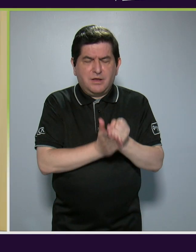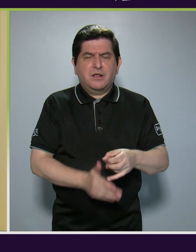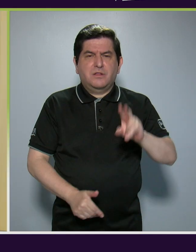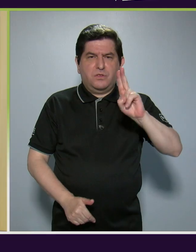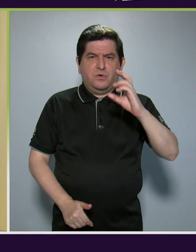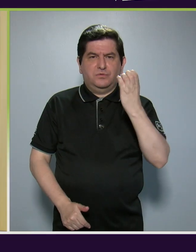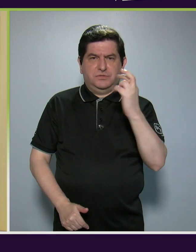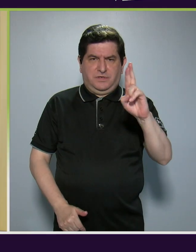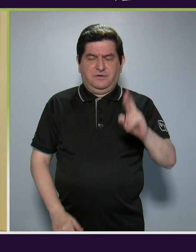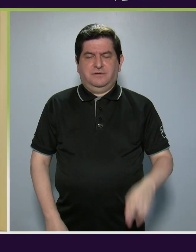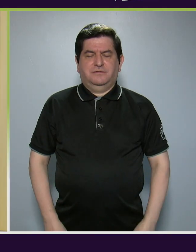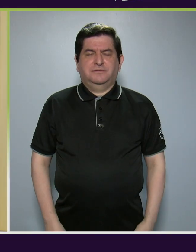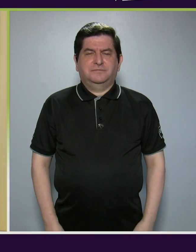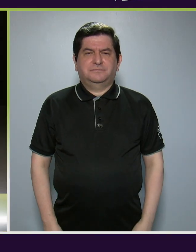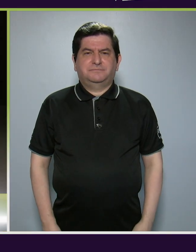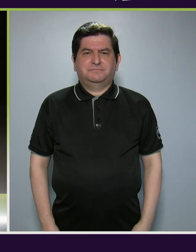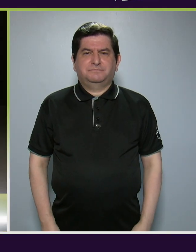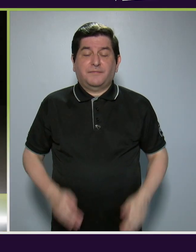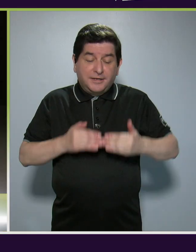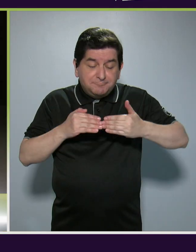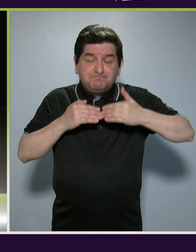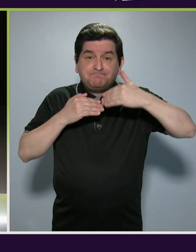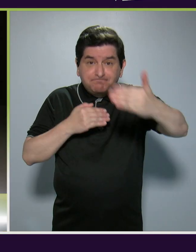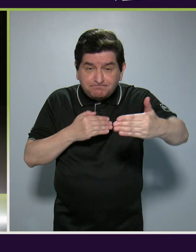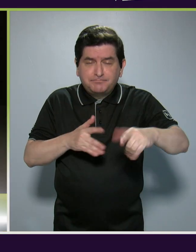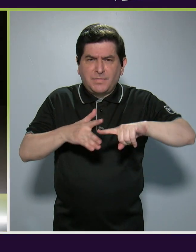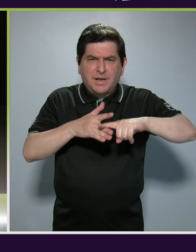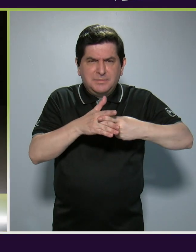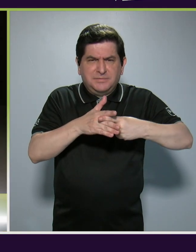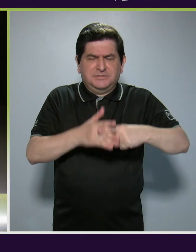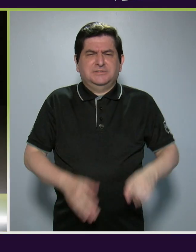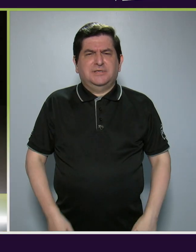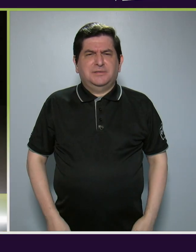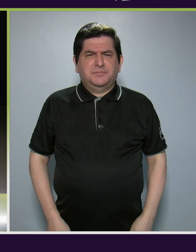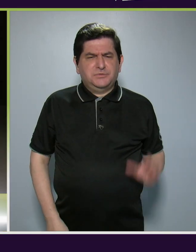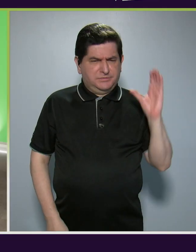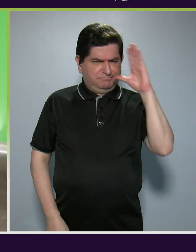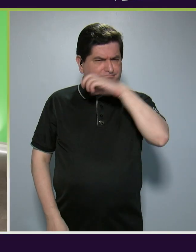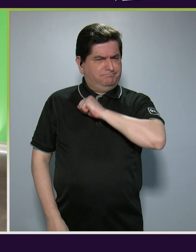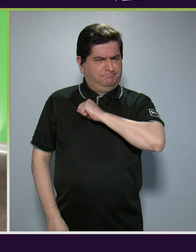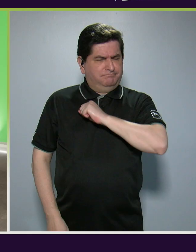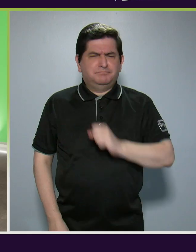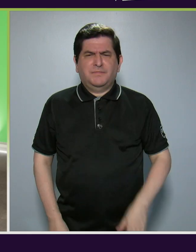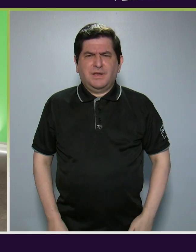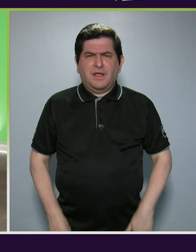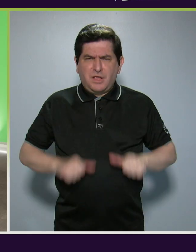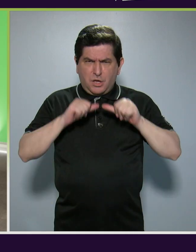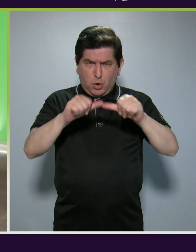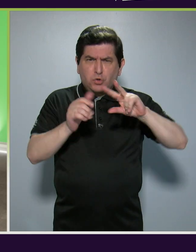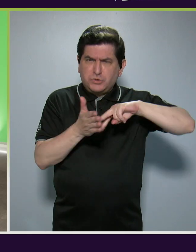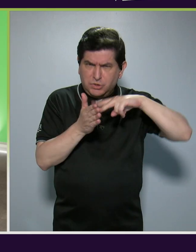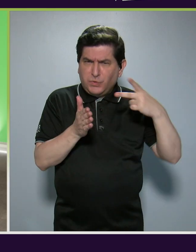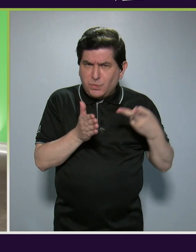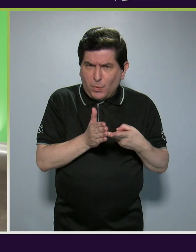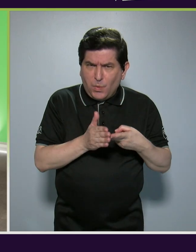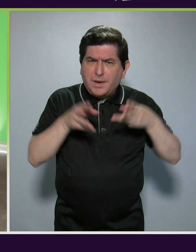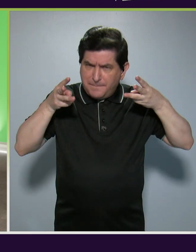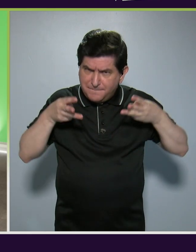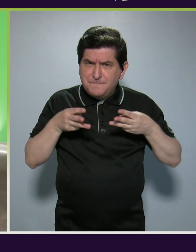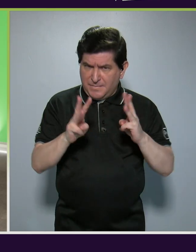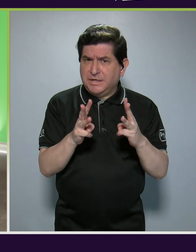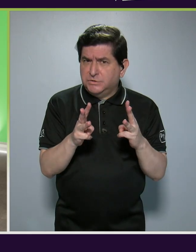Rica. Y de ahí en adelante empezamos a ver, bueno, ¿será, digamos, sostenible este concepto, esta metodología?